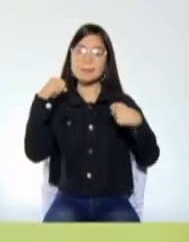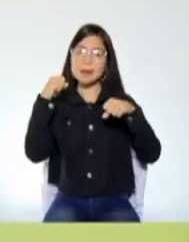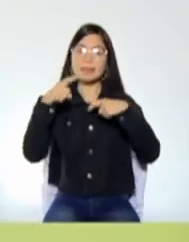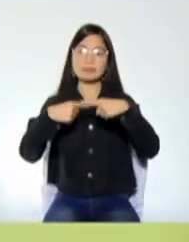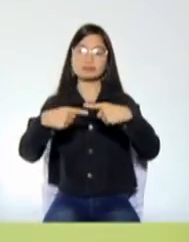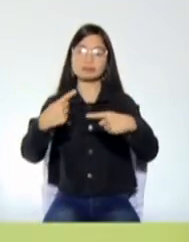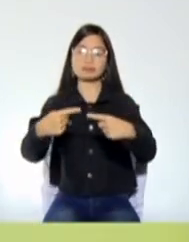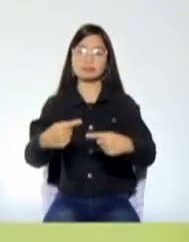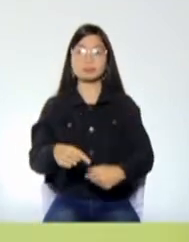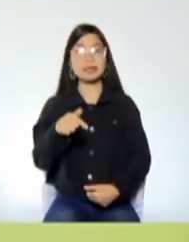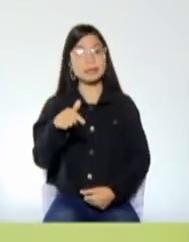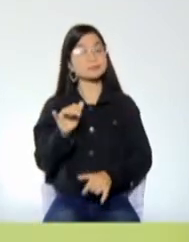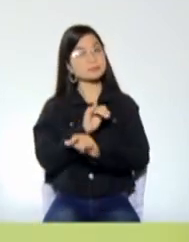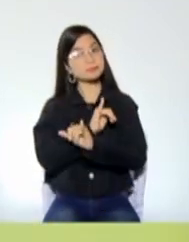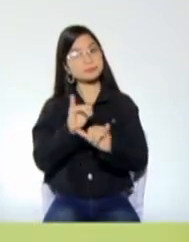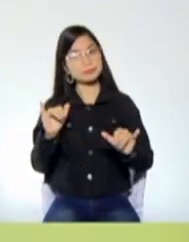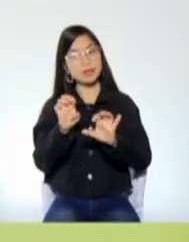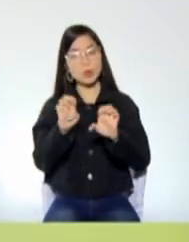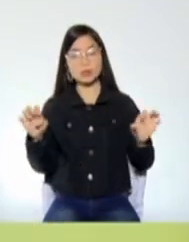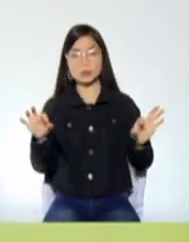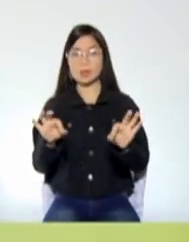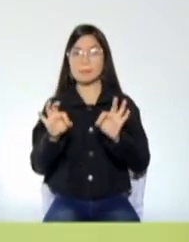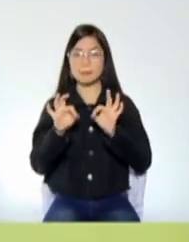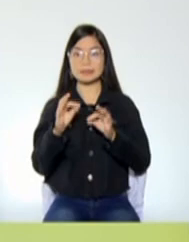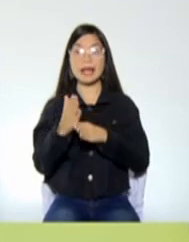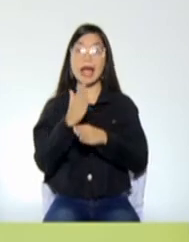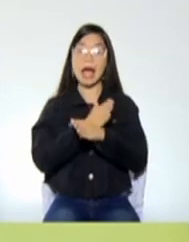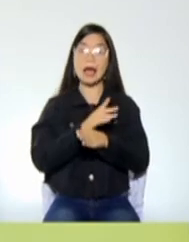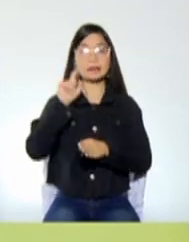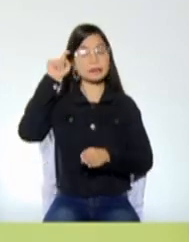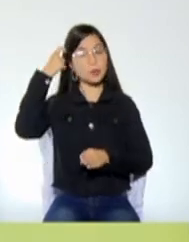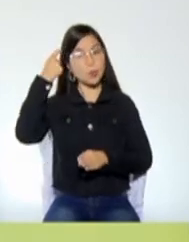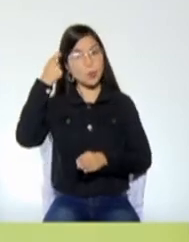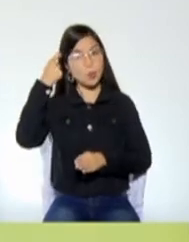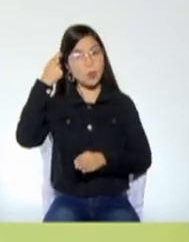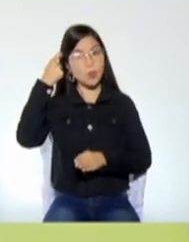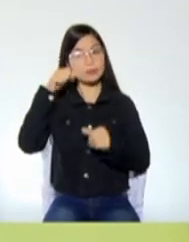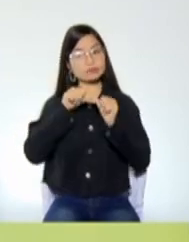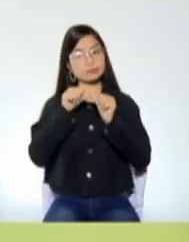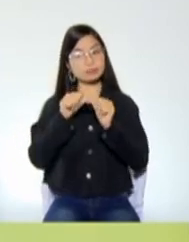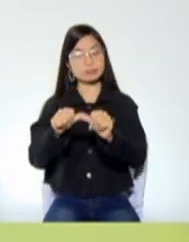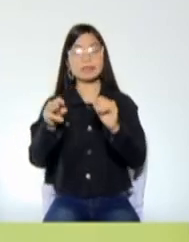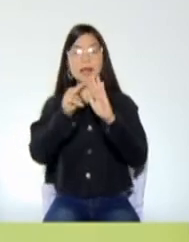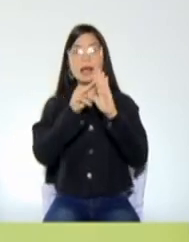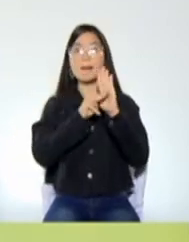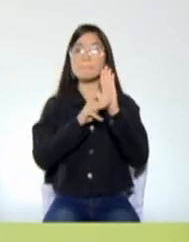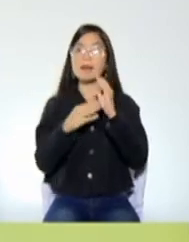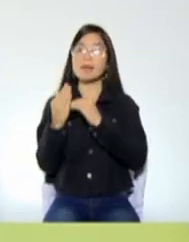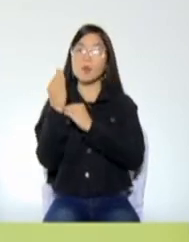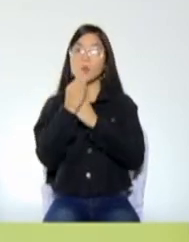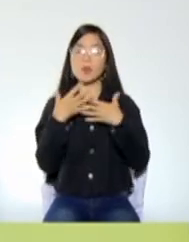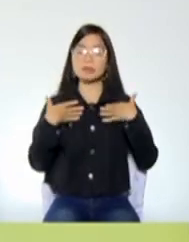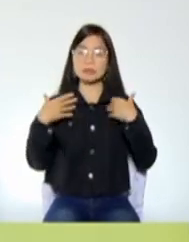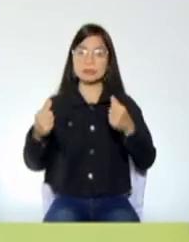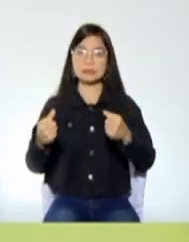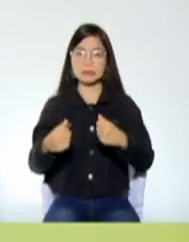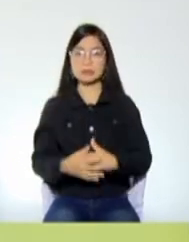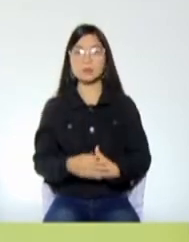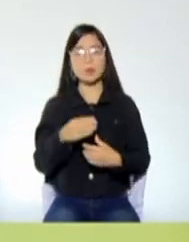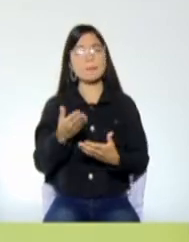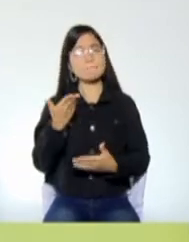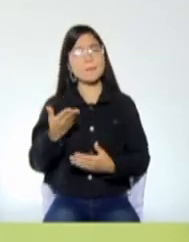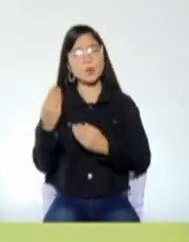de nuestro segmento de educación especial por el día de hoy. No sin antes recordarles que debemos mantener las medidas de bioseguridad. Es